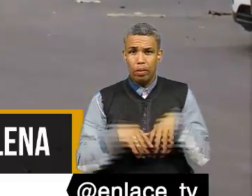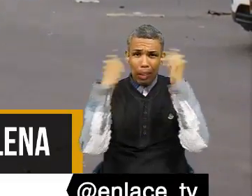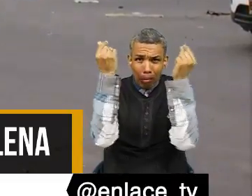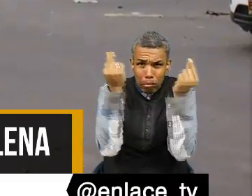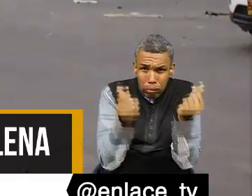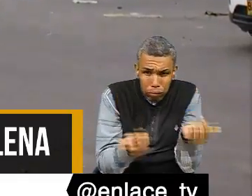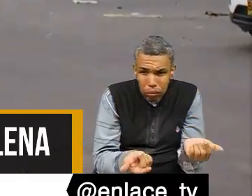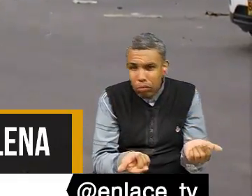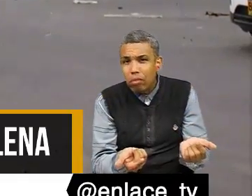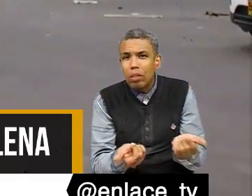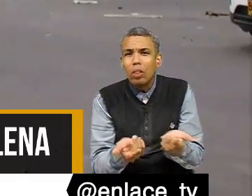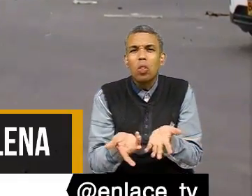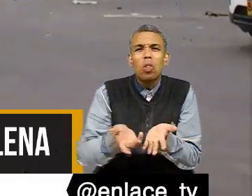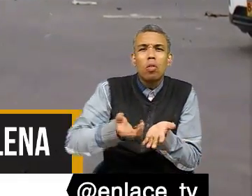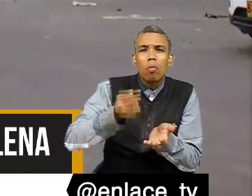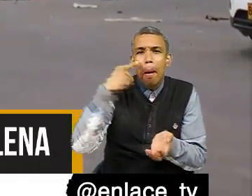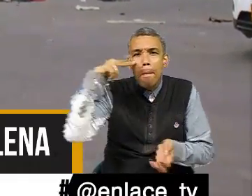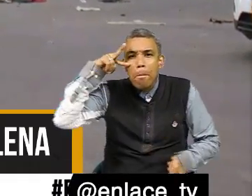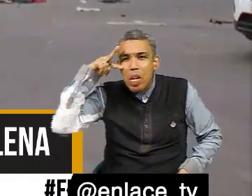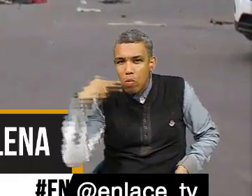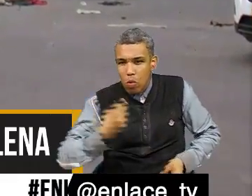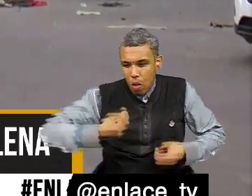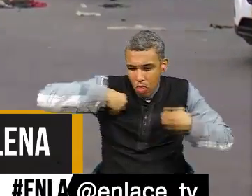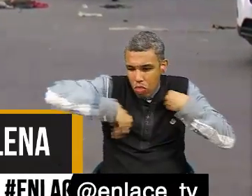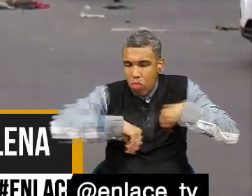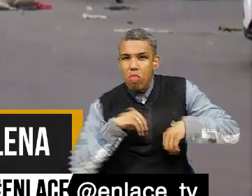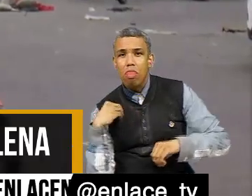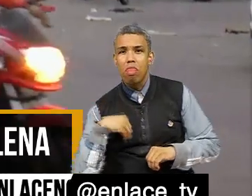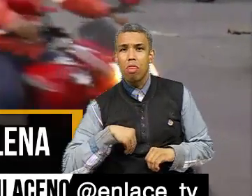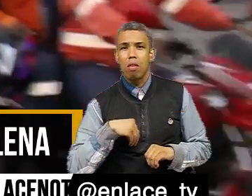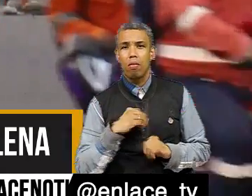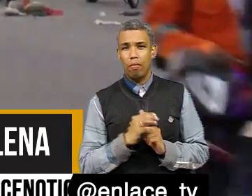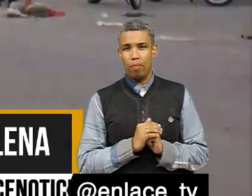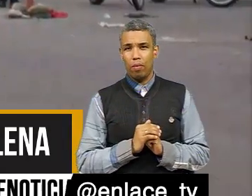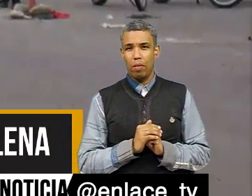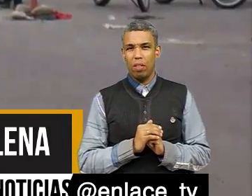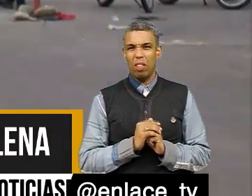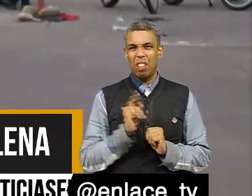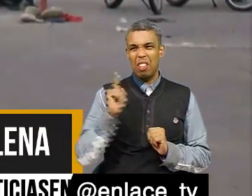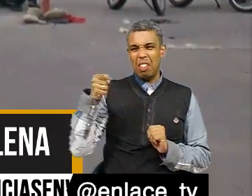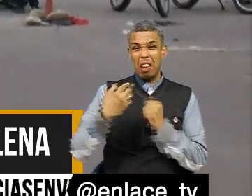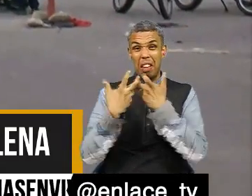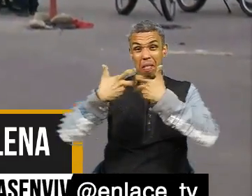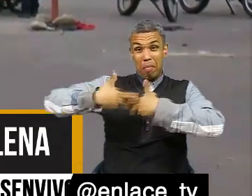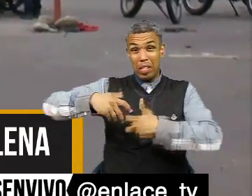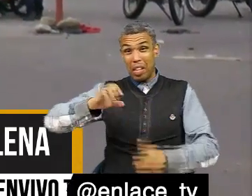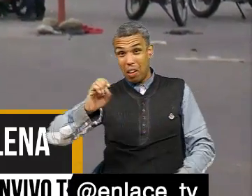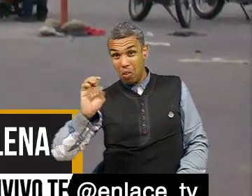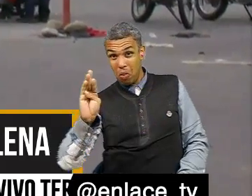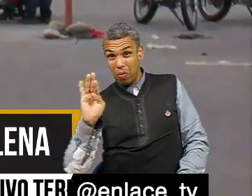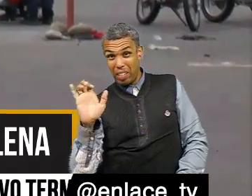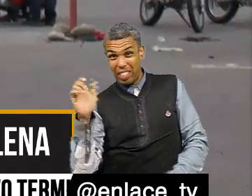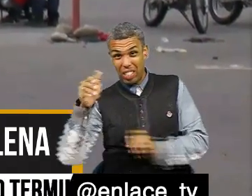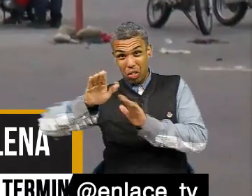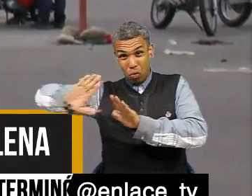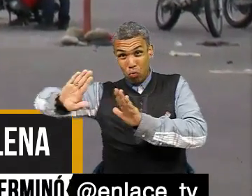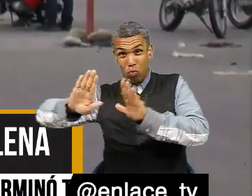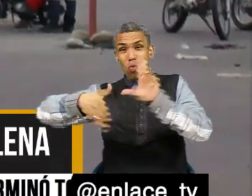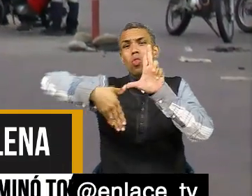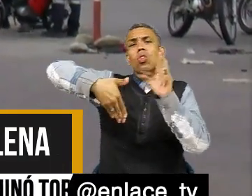Odebrecht por problemas de corrupción de esta empresa en el Brasil. Los bancos no quieren prestar plata hay 12 entidades que han